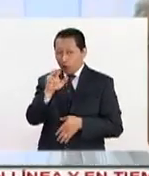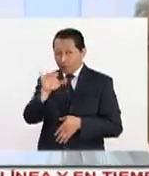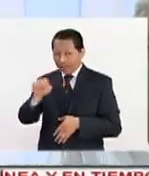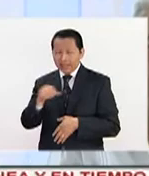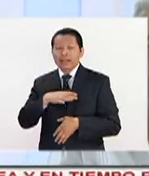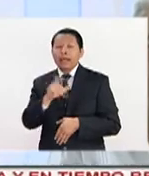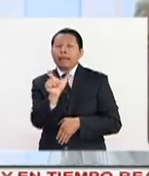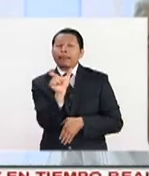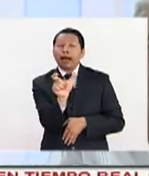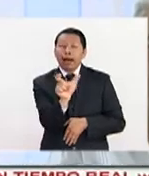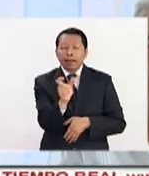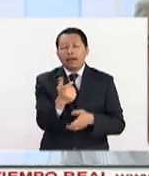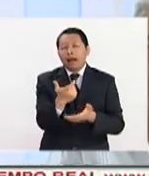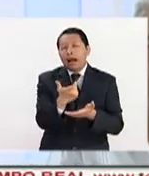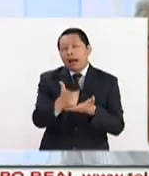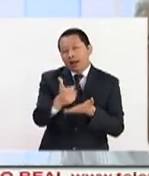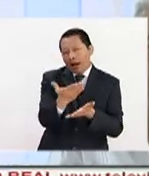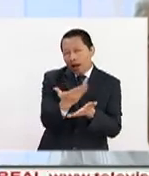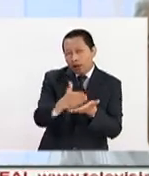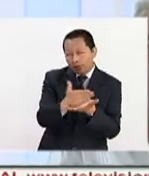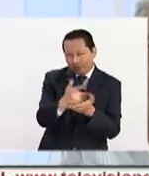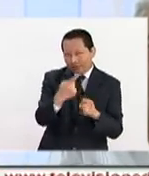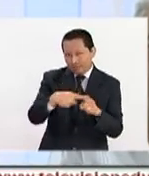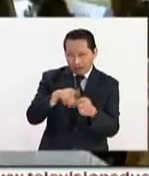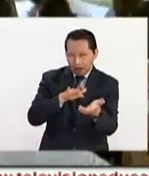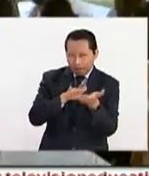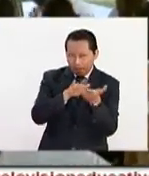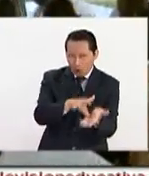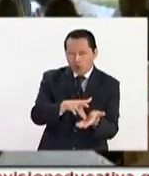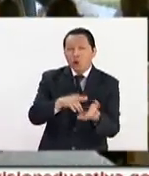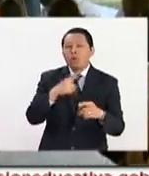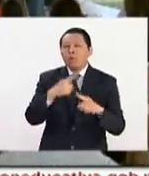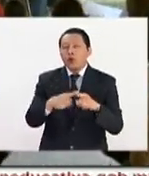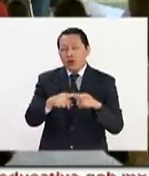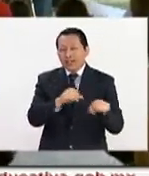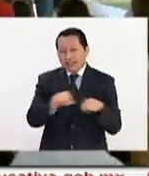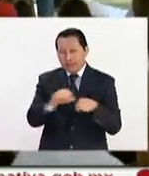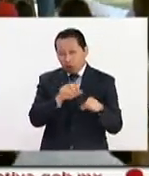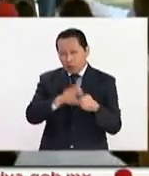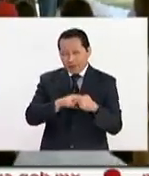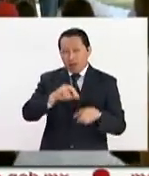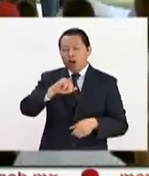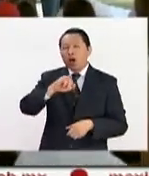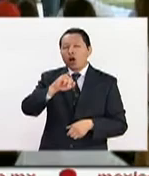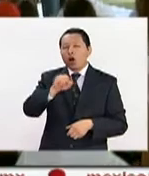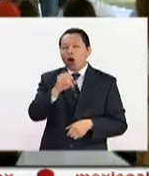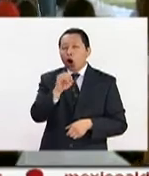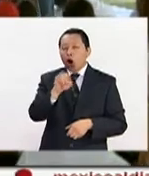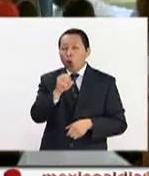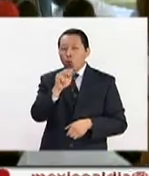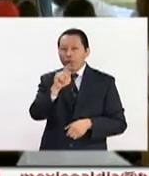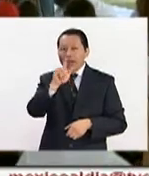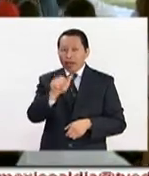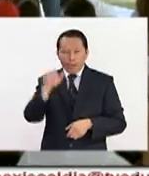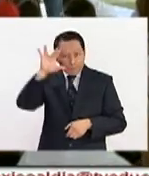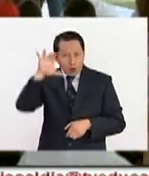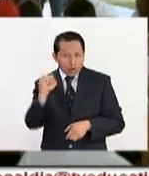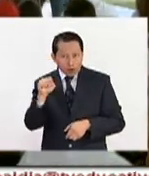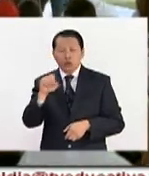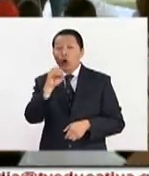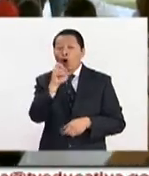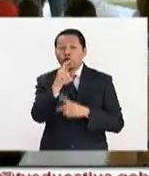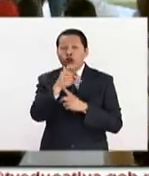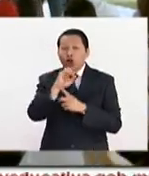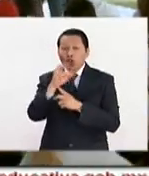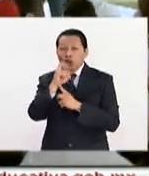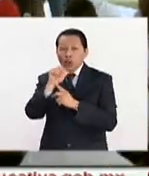tarjetas de apoyo a los damnificados por los sismos en Jojutla, Morelos. Osorio Chong informó que se van a destinar